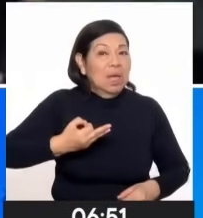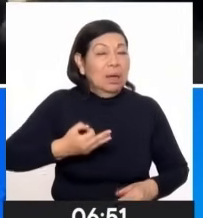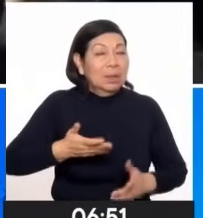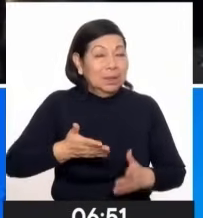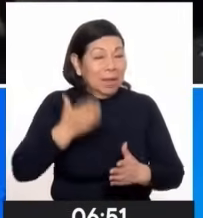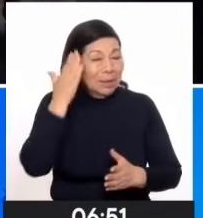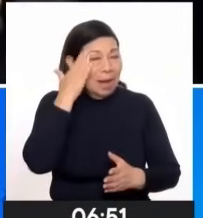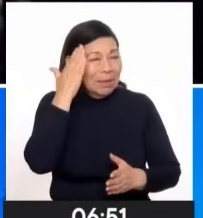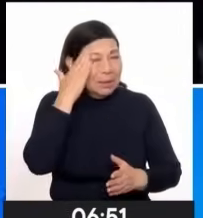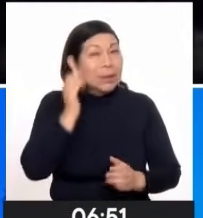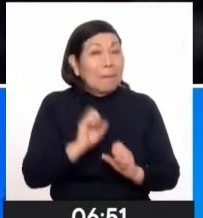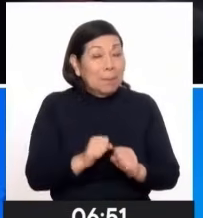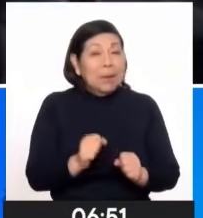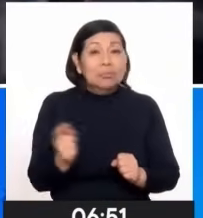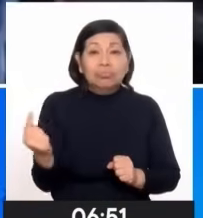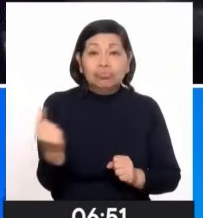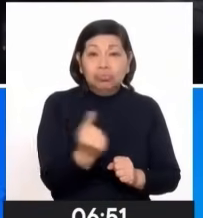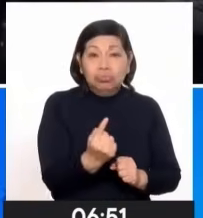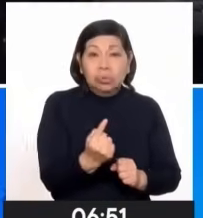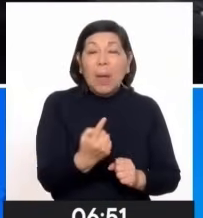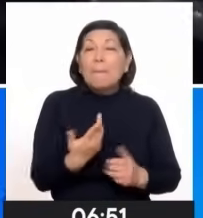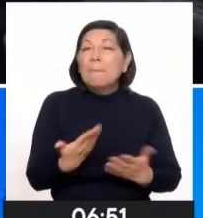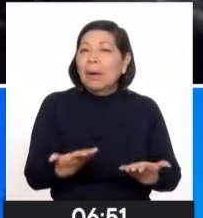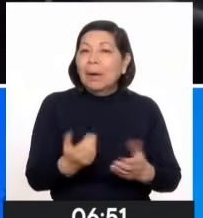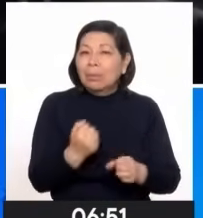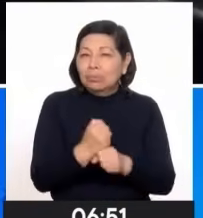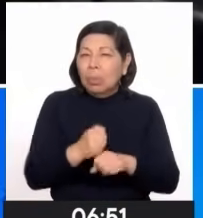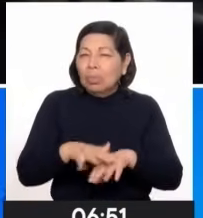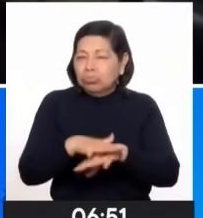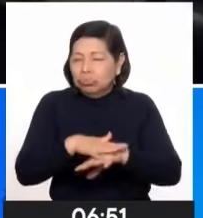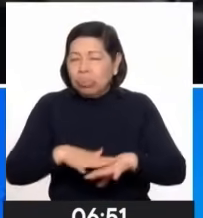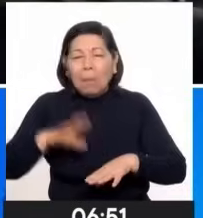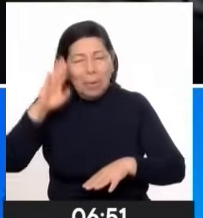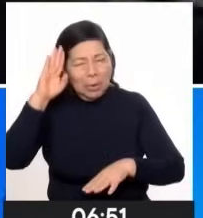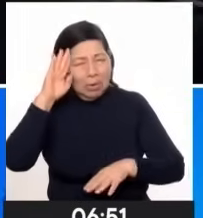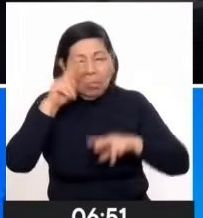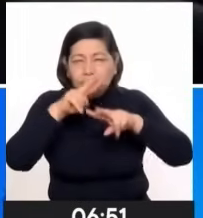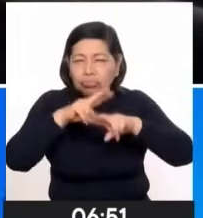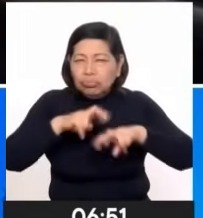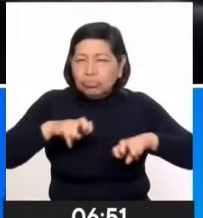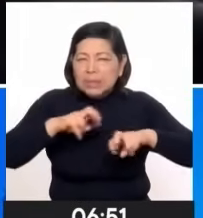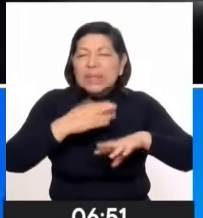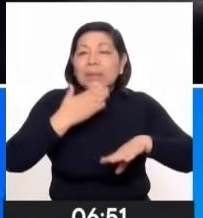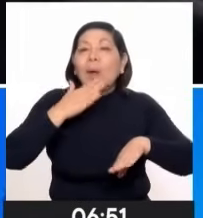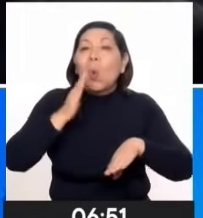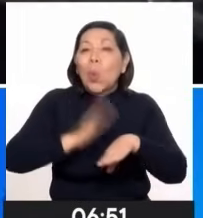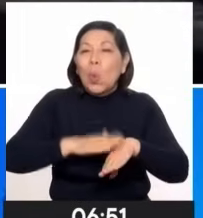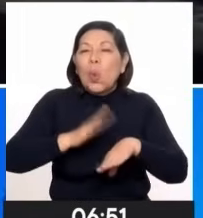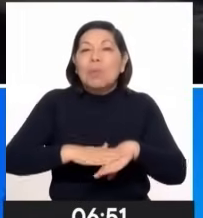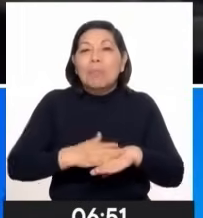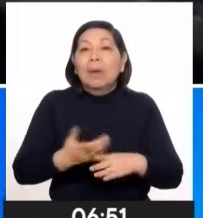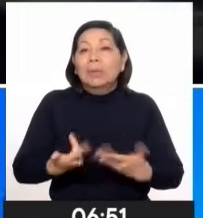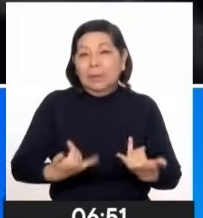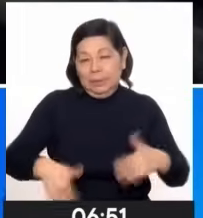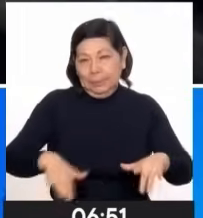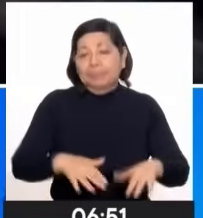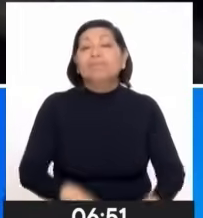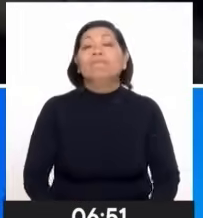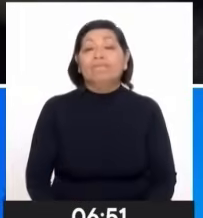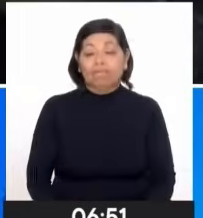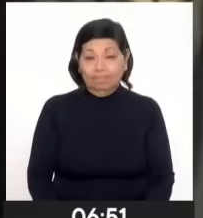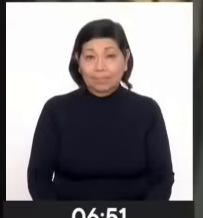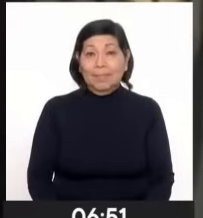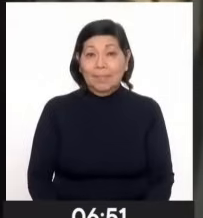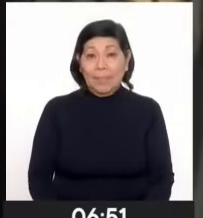trabaja en homicidios en Lima para contribuir en el trabajo que viene realizando personal de investigación criminal de esta región muy bien